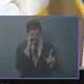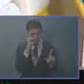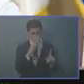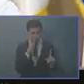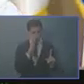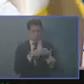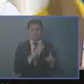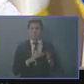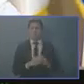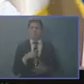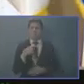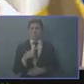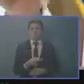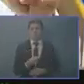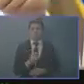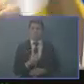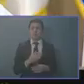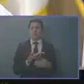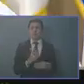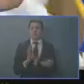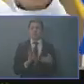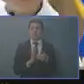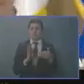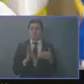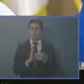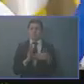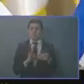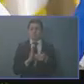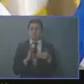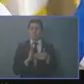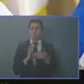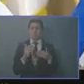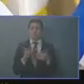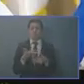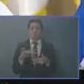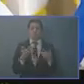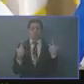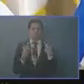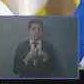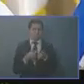está dedicando constantemente a señalar, a acusar, a dividir la sociedad.